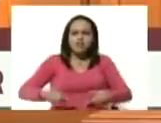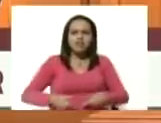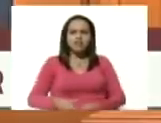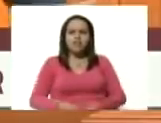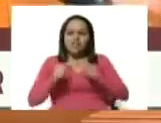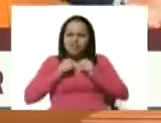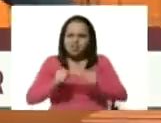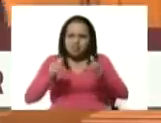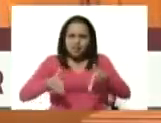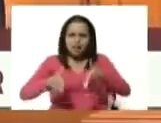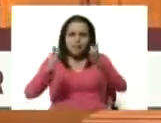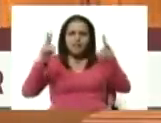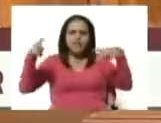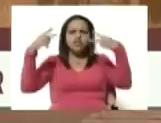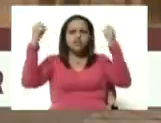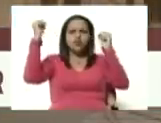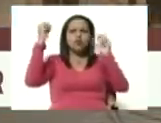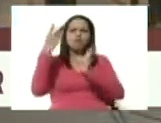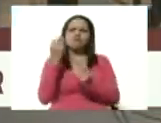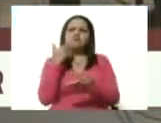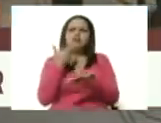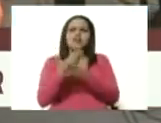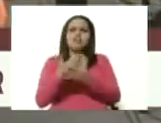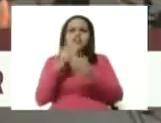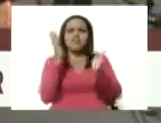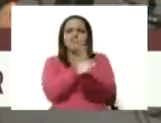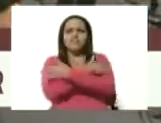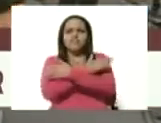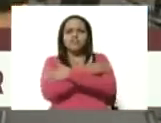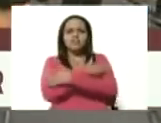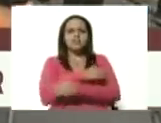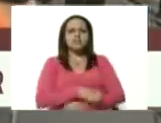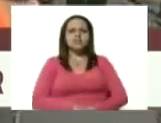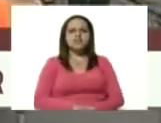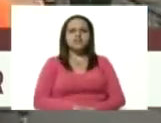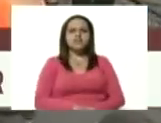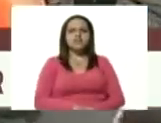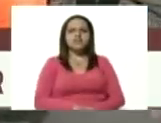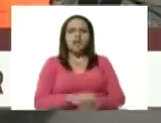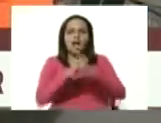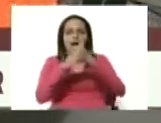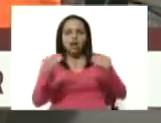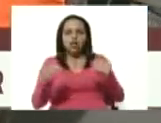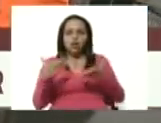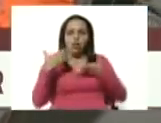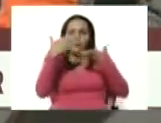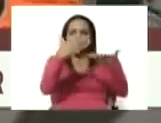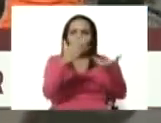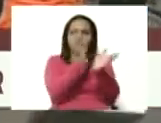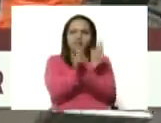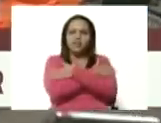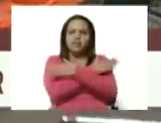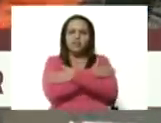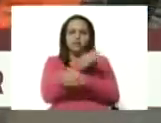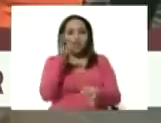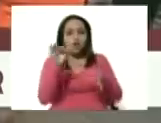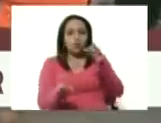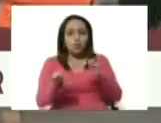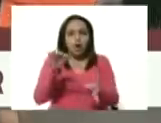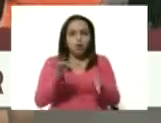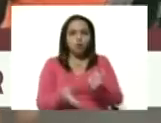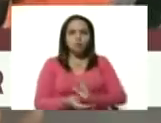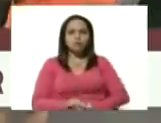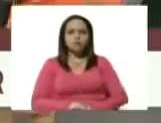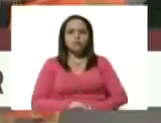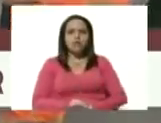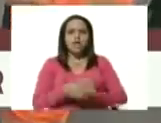en camino a la victoria. Muchas gracias. Felicidades a todos los premiados. Felicidades al jurado.